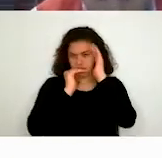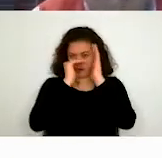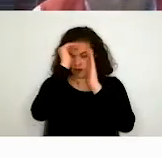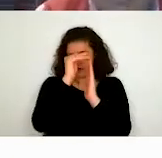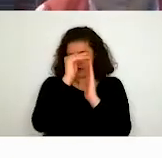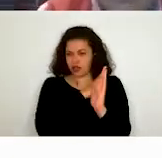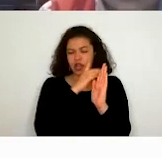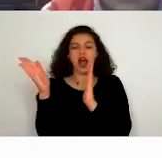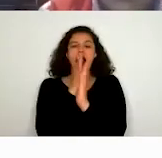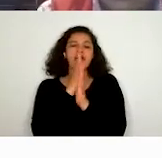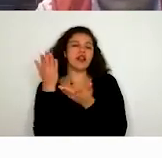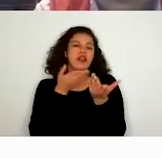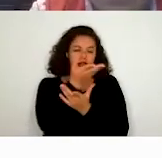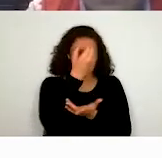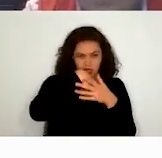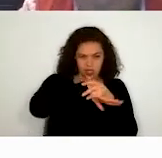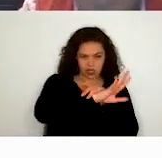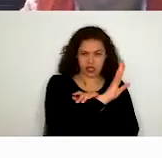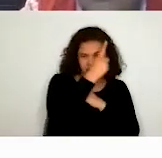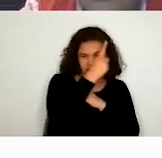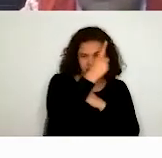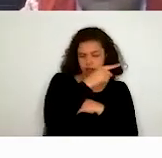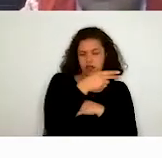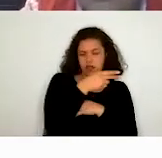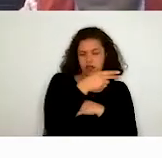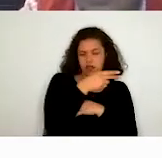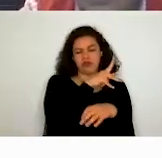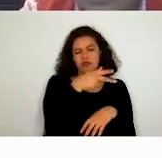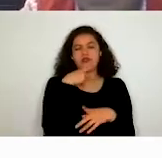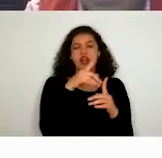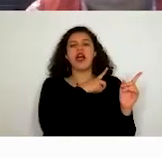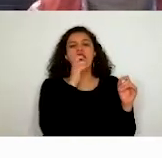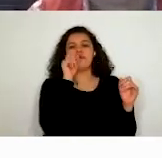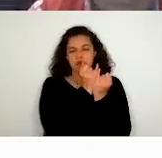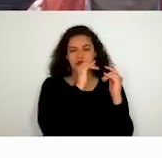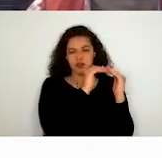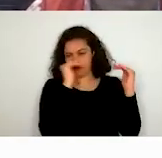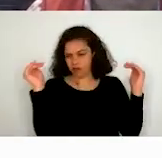la entrada y salida de uso común. Esto obviamente donde aplique.